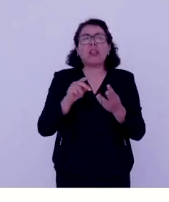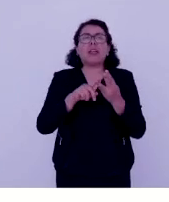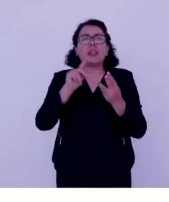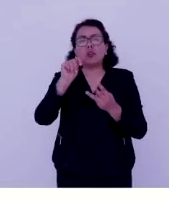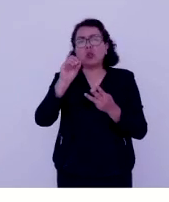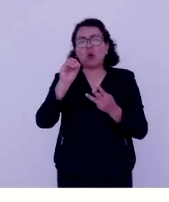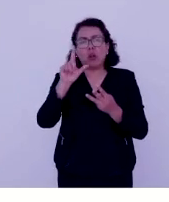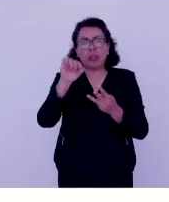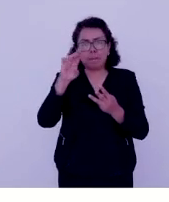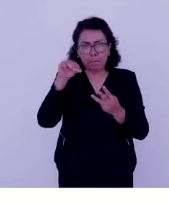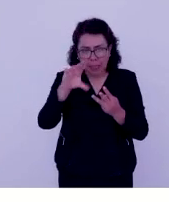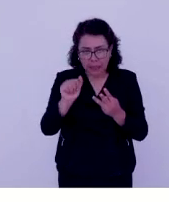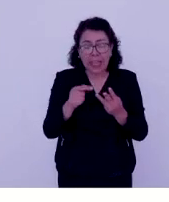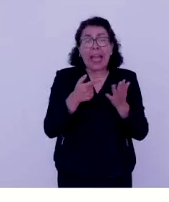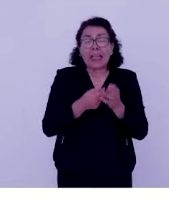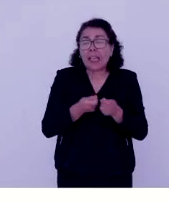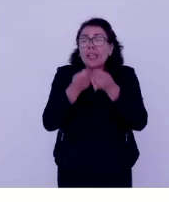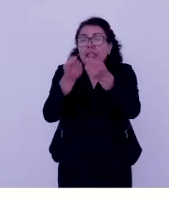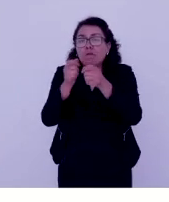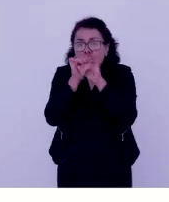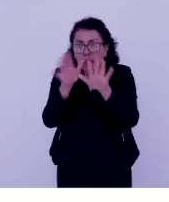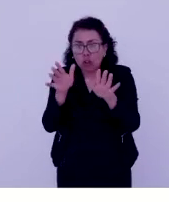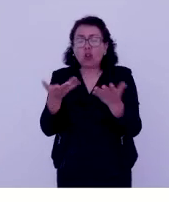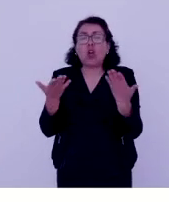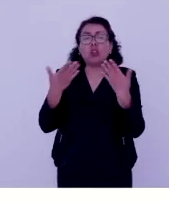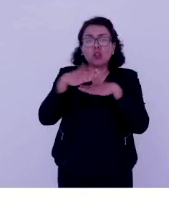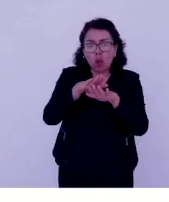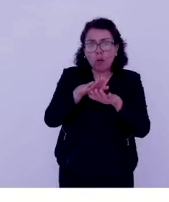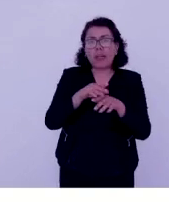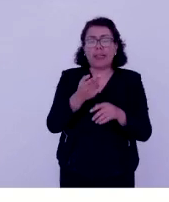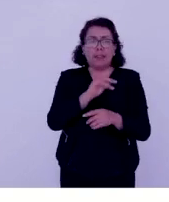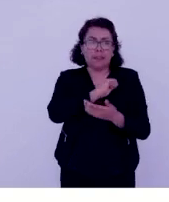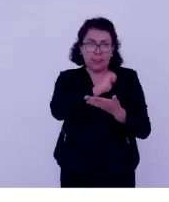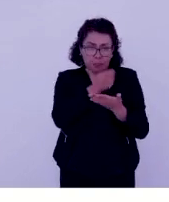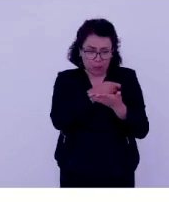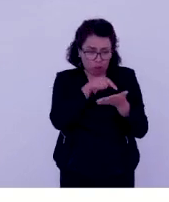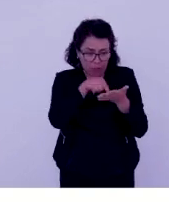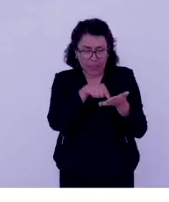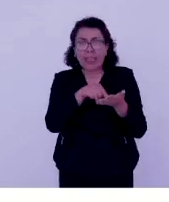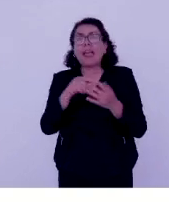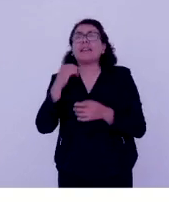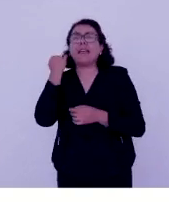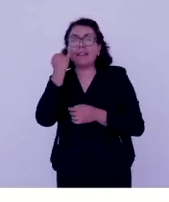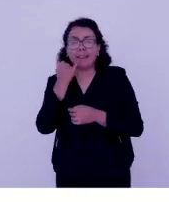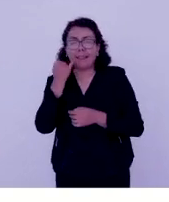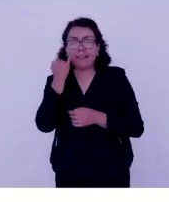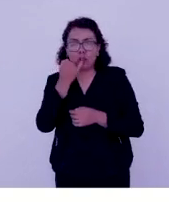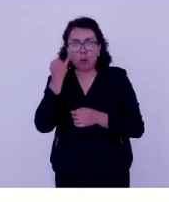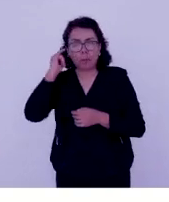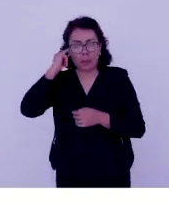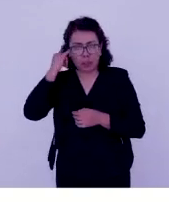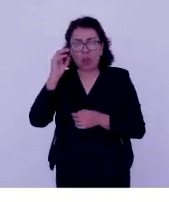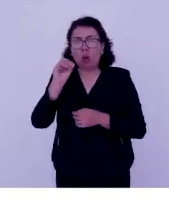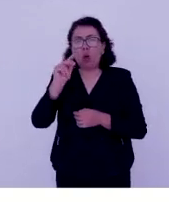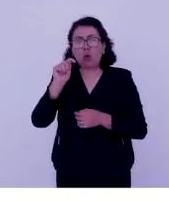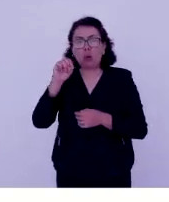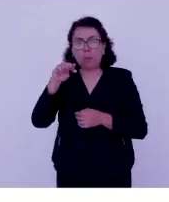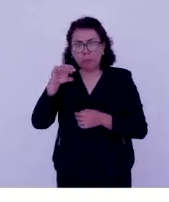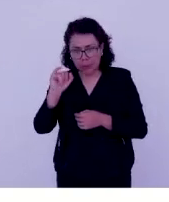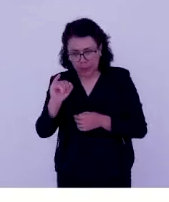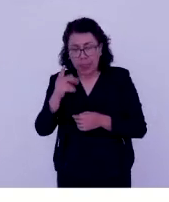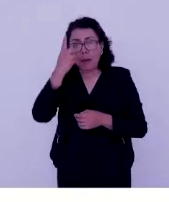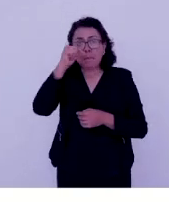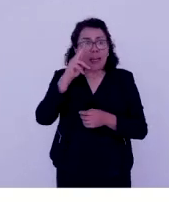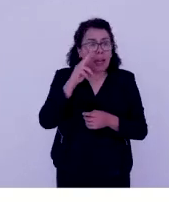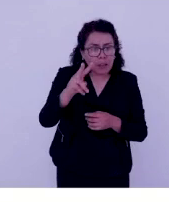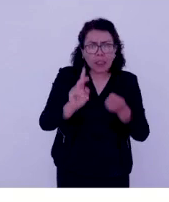material de apoyo en español y también en otomí logrando un alcance de 215 personas que recibieron pláticas sobre la solución de conflictos a